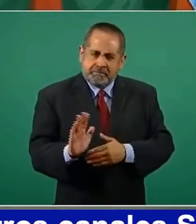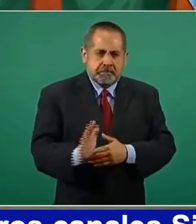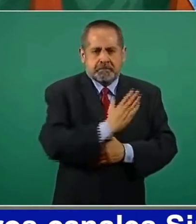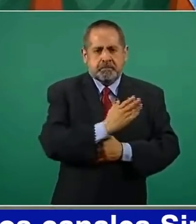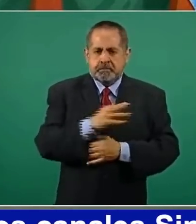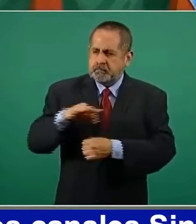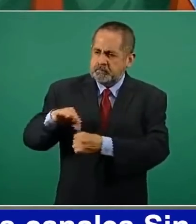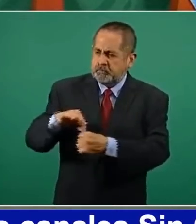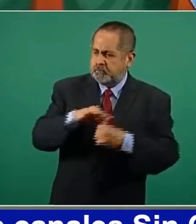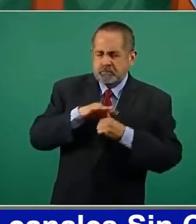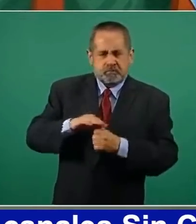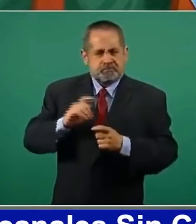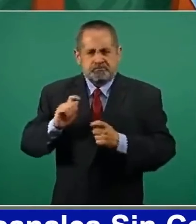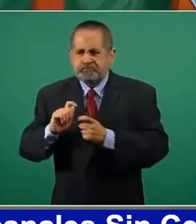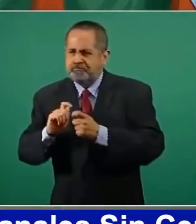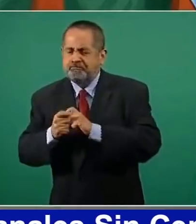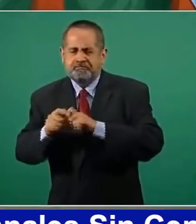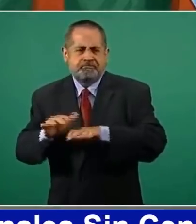predominaba.